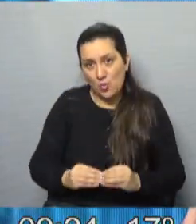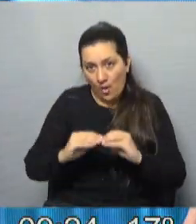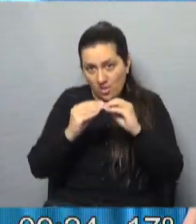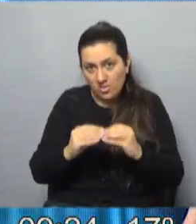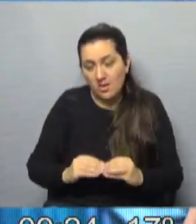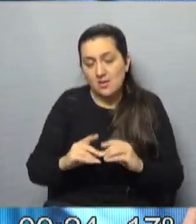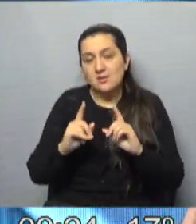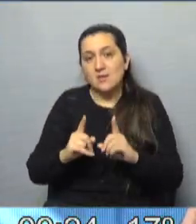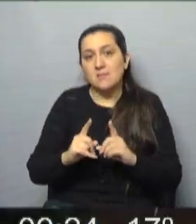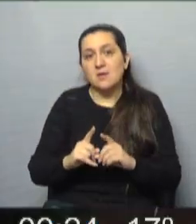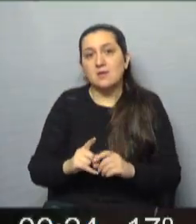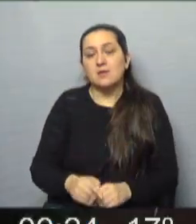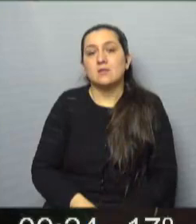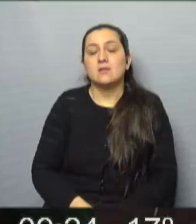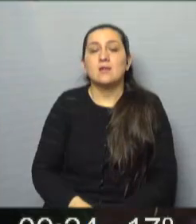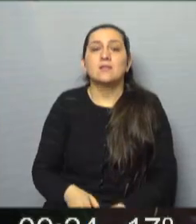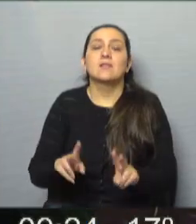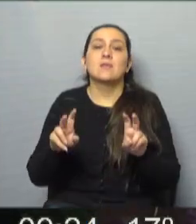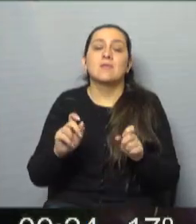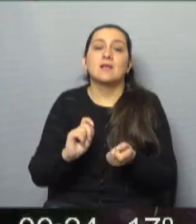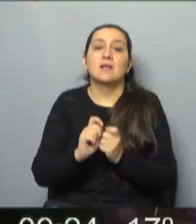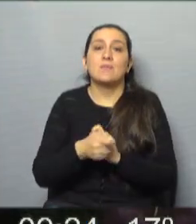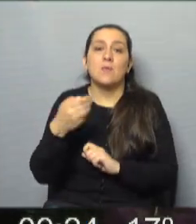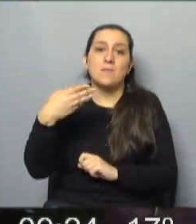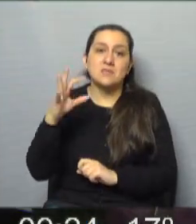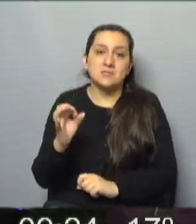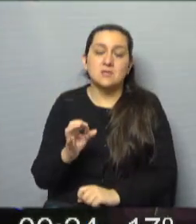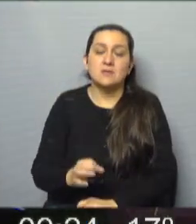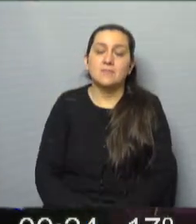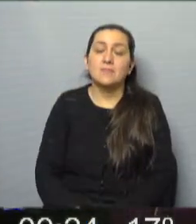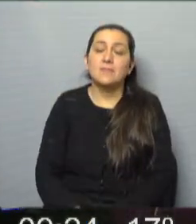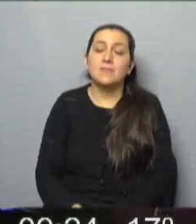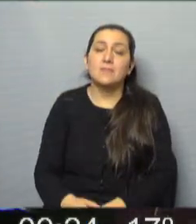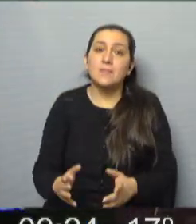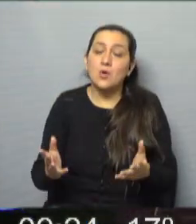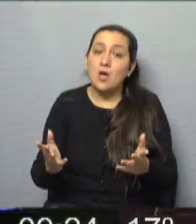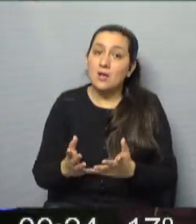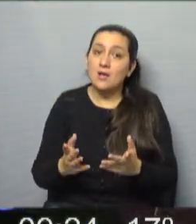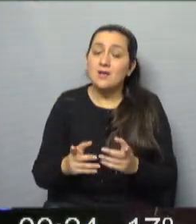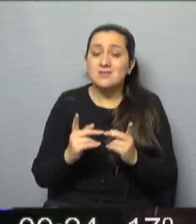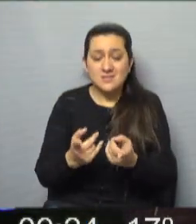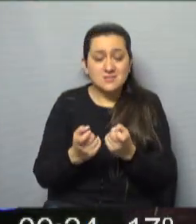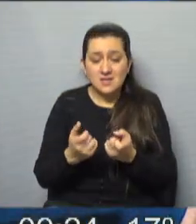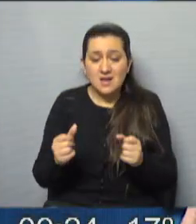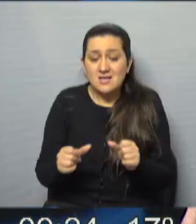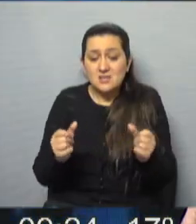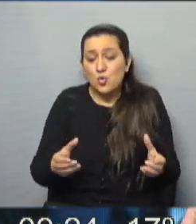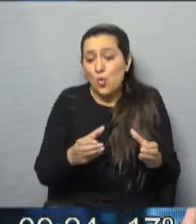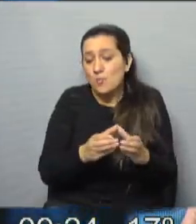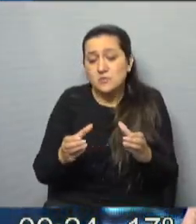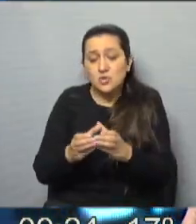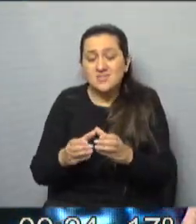viene el tema de previsión social. Pero acá lo que tienen que tener en cuenta es que se separen, que hagan comisiones, que hagan lo que quieran. Acá